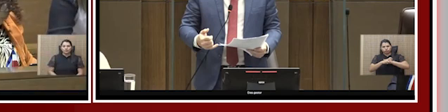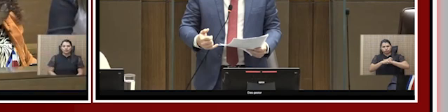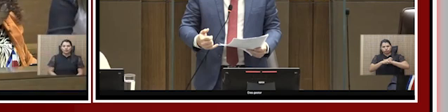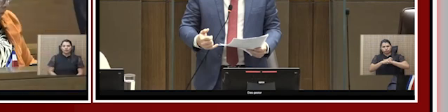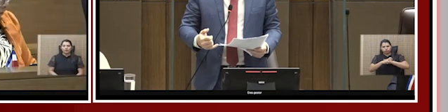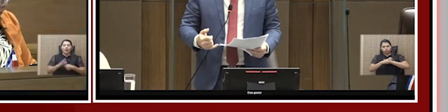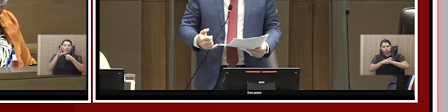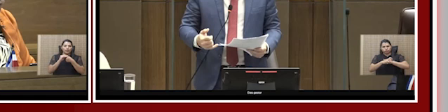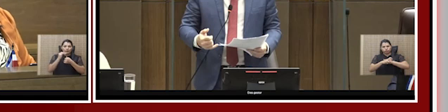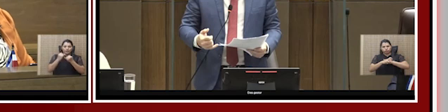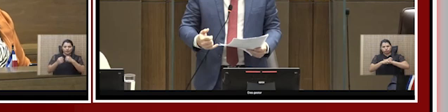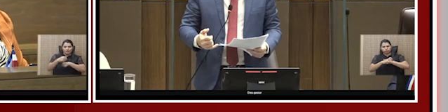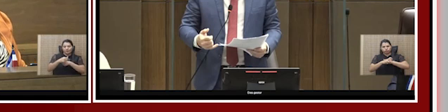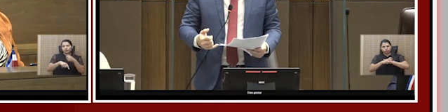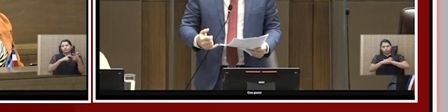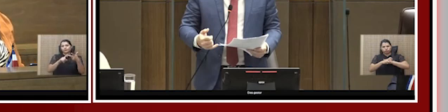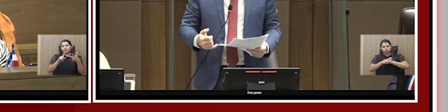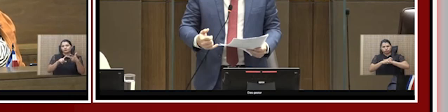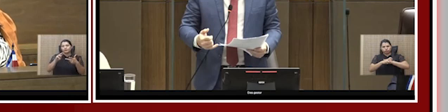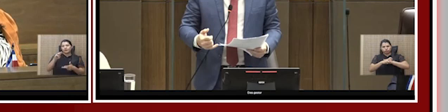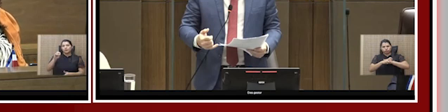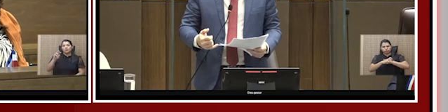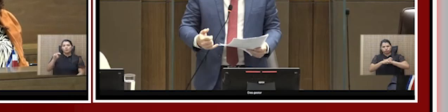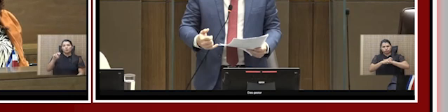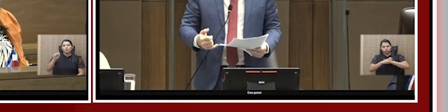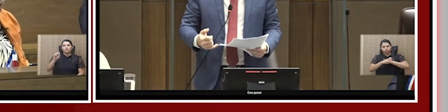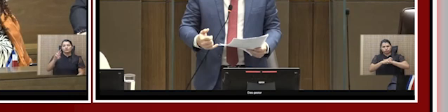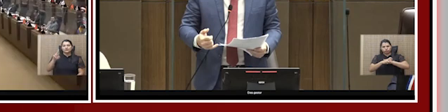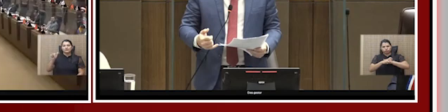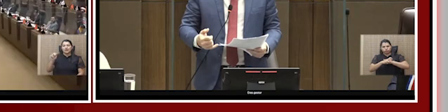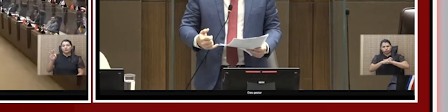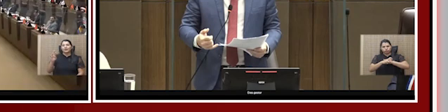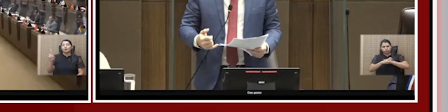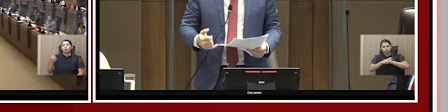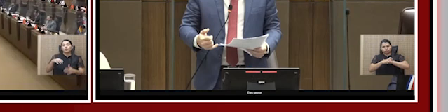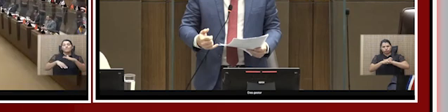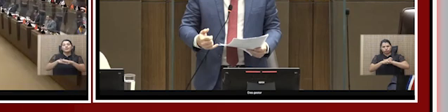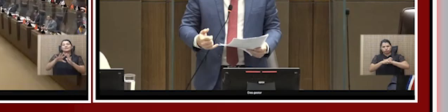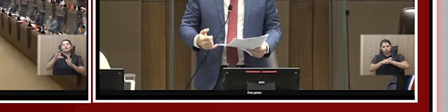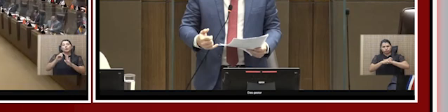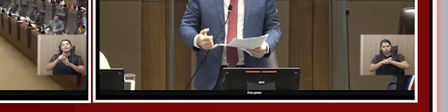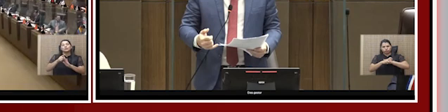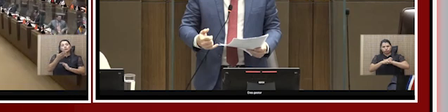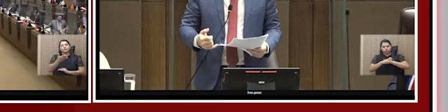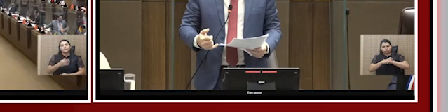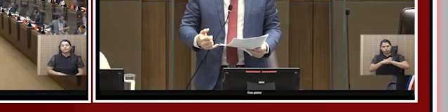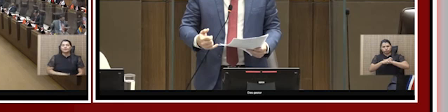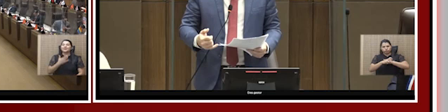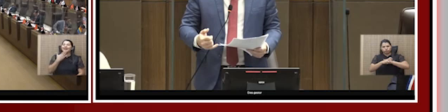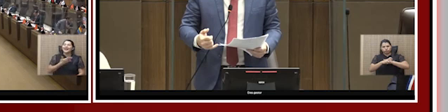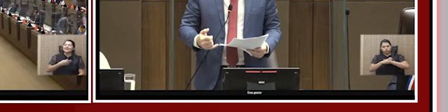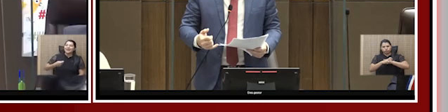Sigue en la lista doña Montserrat Ruiz. Por un minuto, 50 segundos, doña Monse. Gracias,